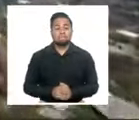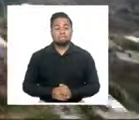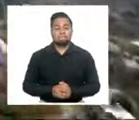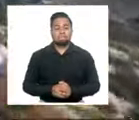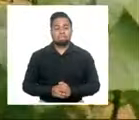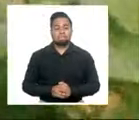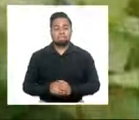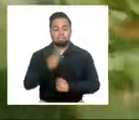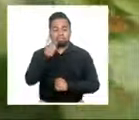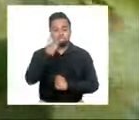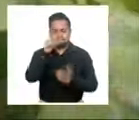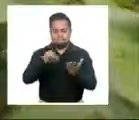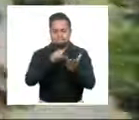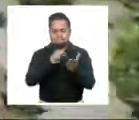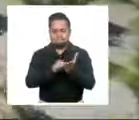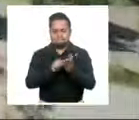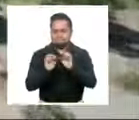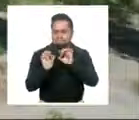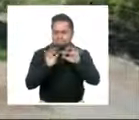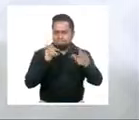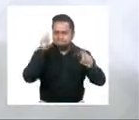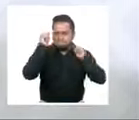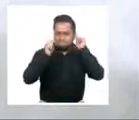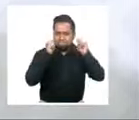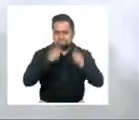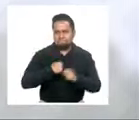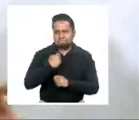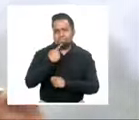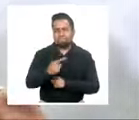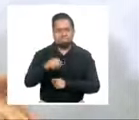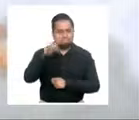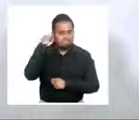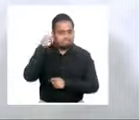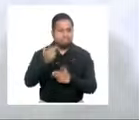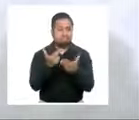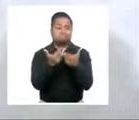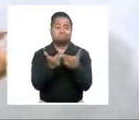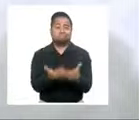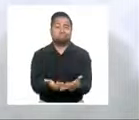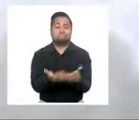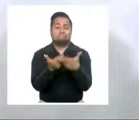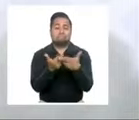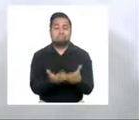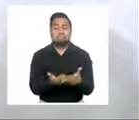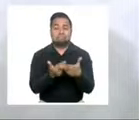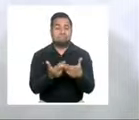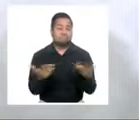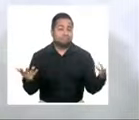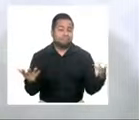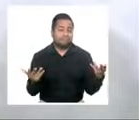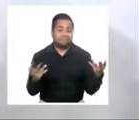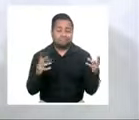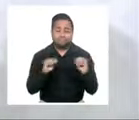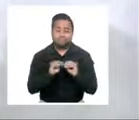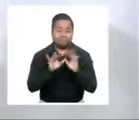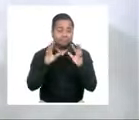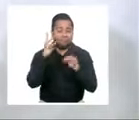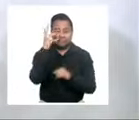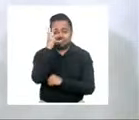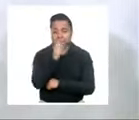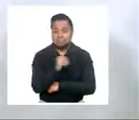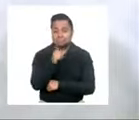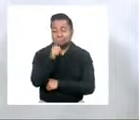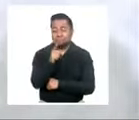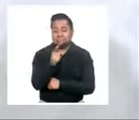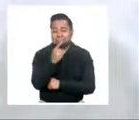tres destinos turísticos, yo diría que Oaxaca es maravilloso. Donde quiera